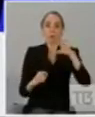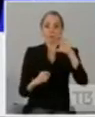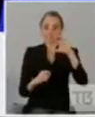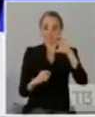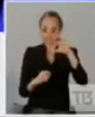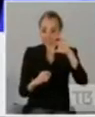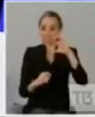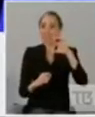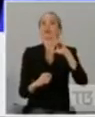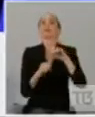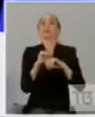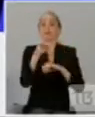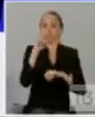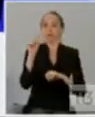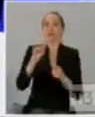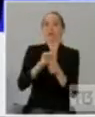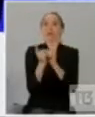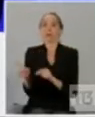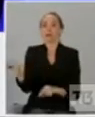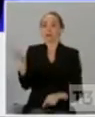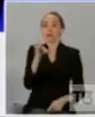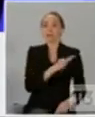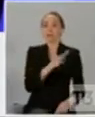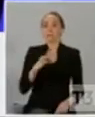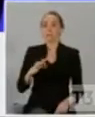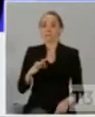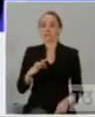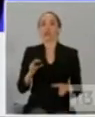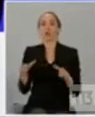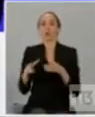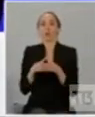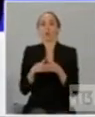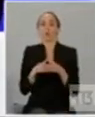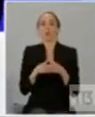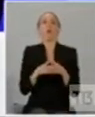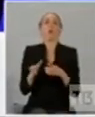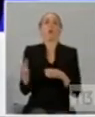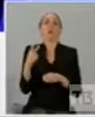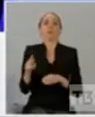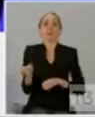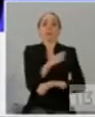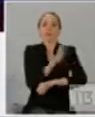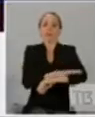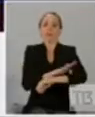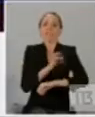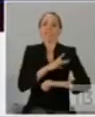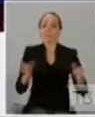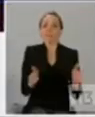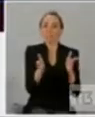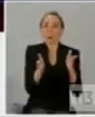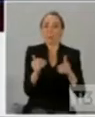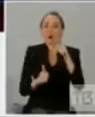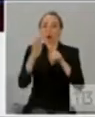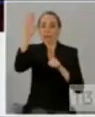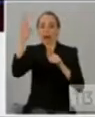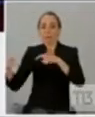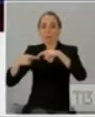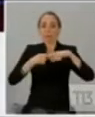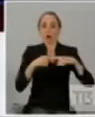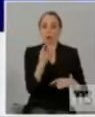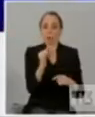a ser ministro del gobierno de Chile Vamos y ahora candidato con una coalición que va unida con la